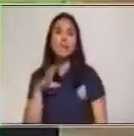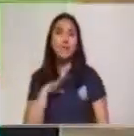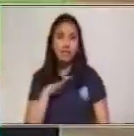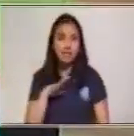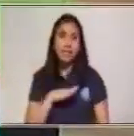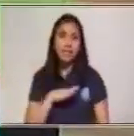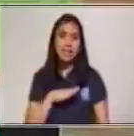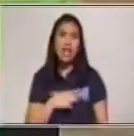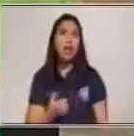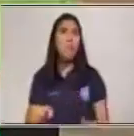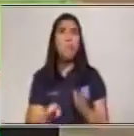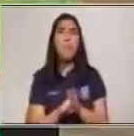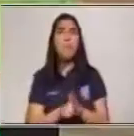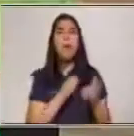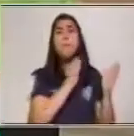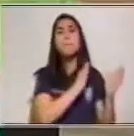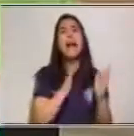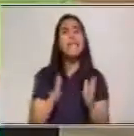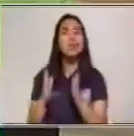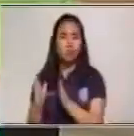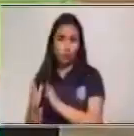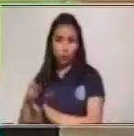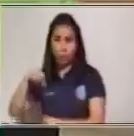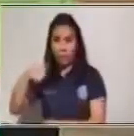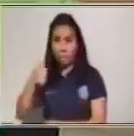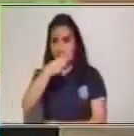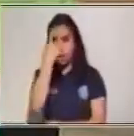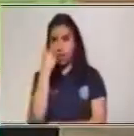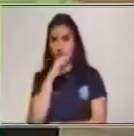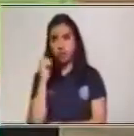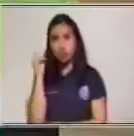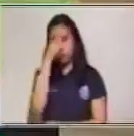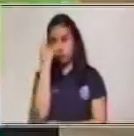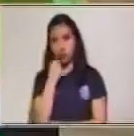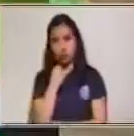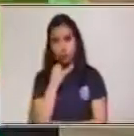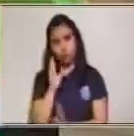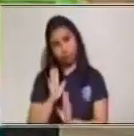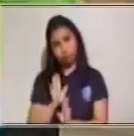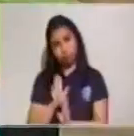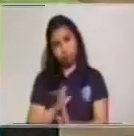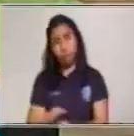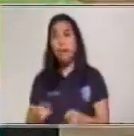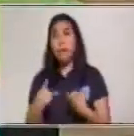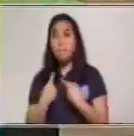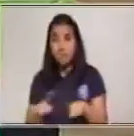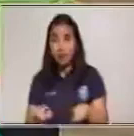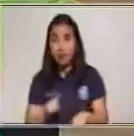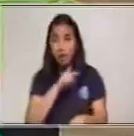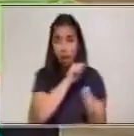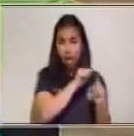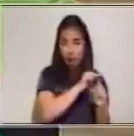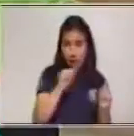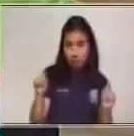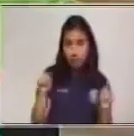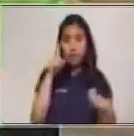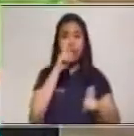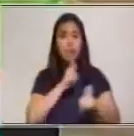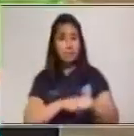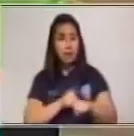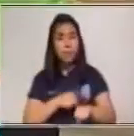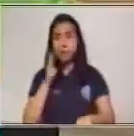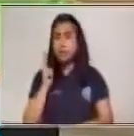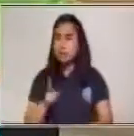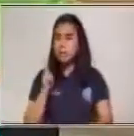de tiempo va basado en fechas y comúnmente lo utilizamos en